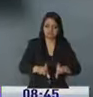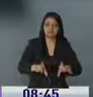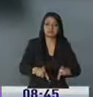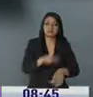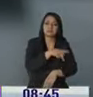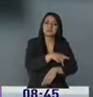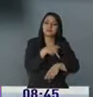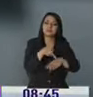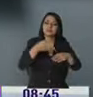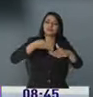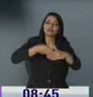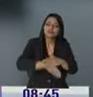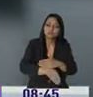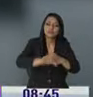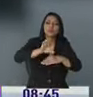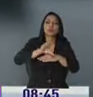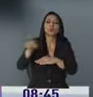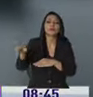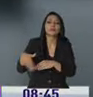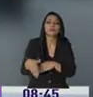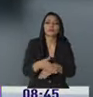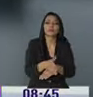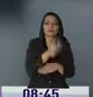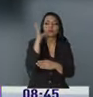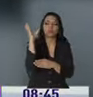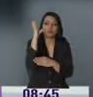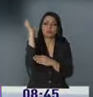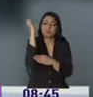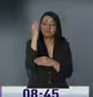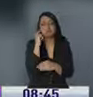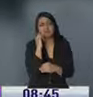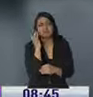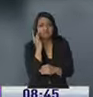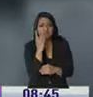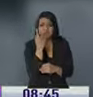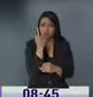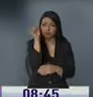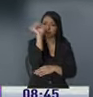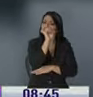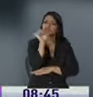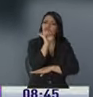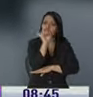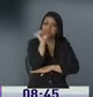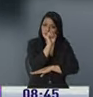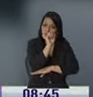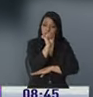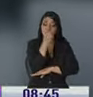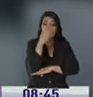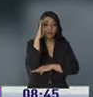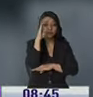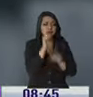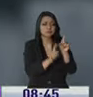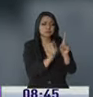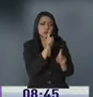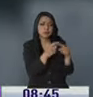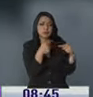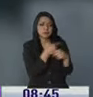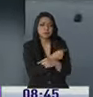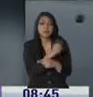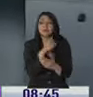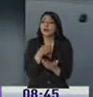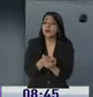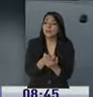territorio nacional procedente de Colombia. También llamó la atención que solo viajaba el conductor y en la entrevista tuvo contradicciones, como que llegó de compras,